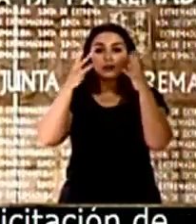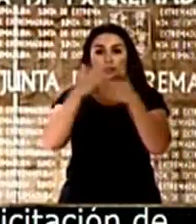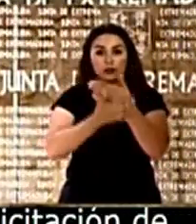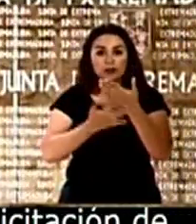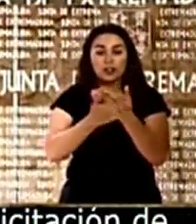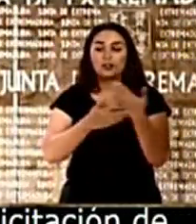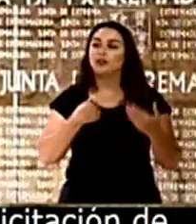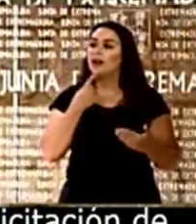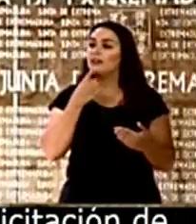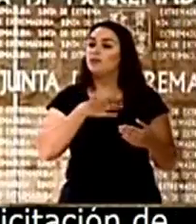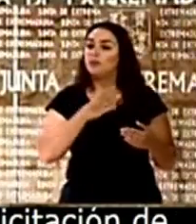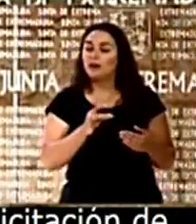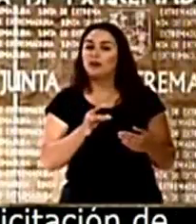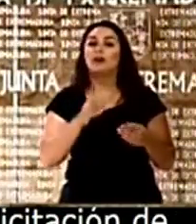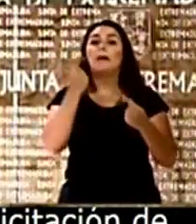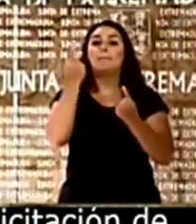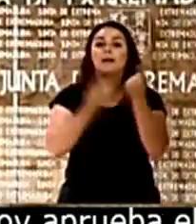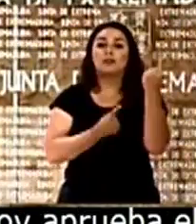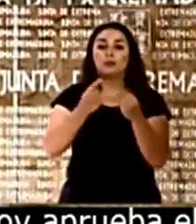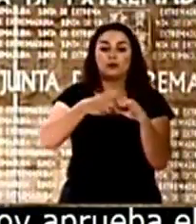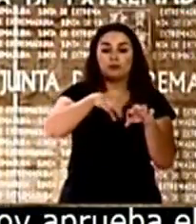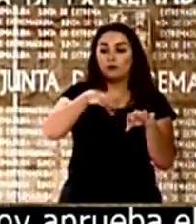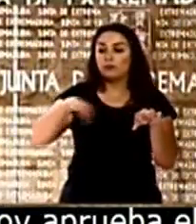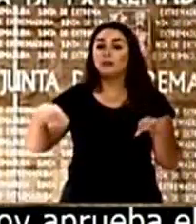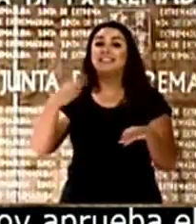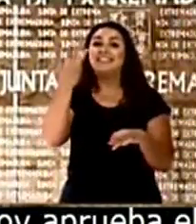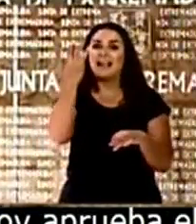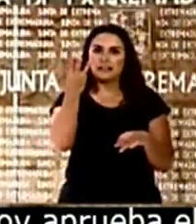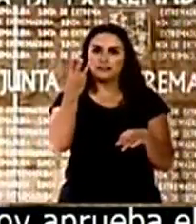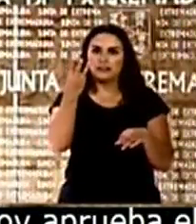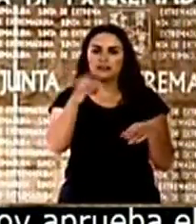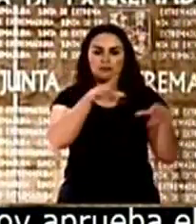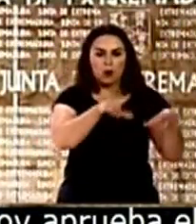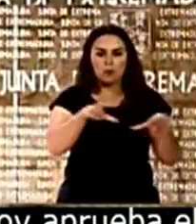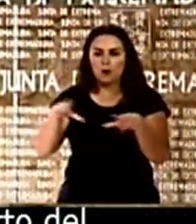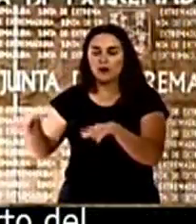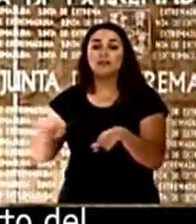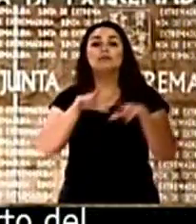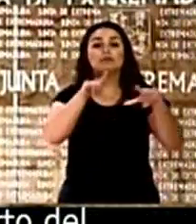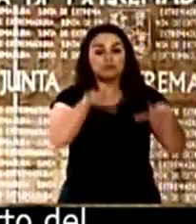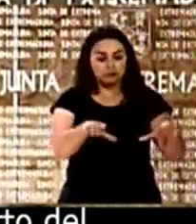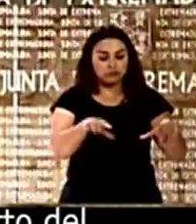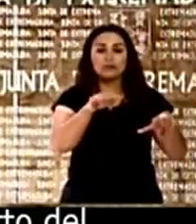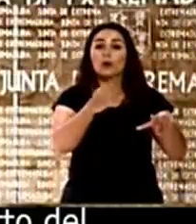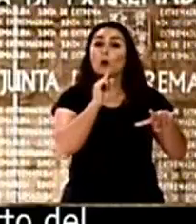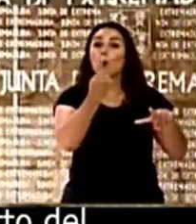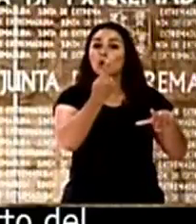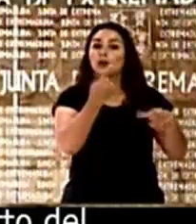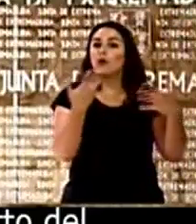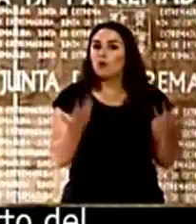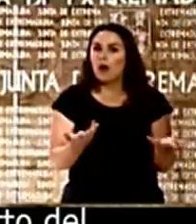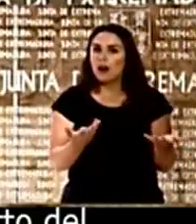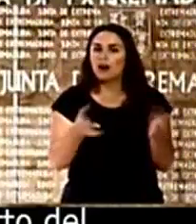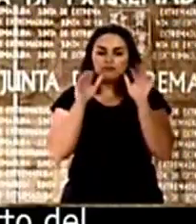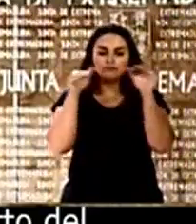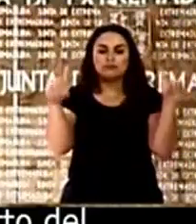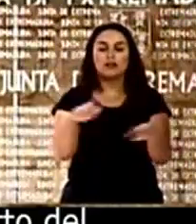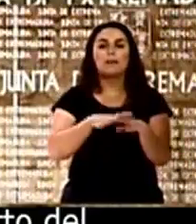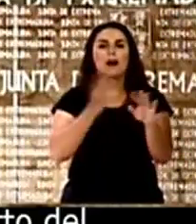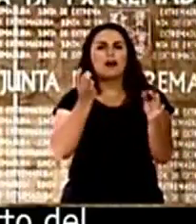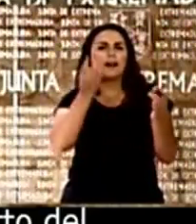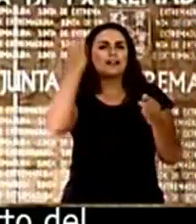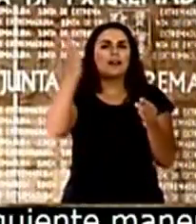puedo decirles que el reparto del presupuesto queda dividido en 3 lotes de la siguiente manera. El lote 1, que es aquel destinado a la